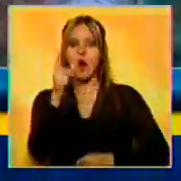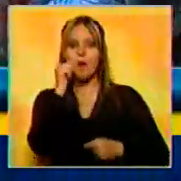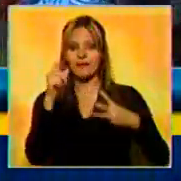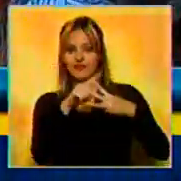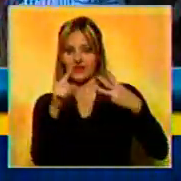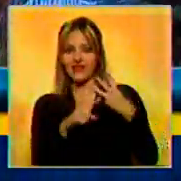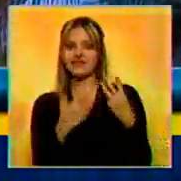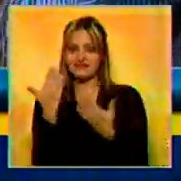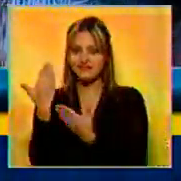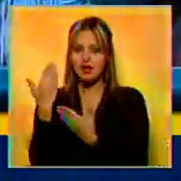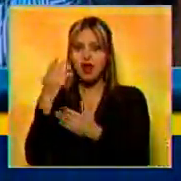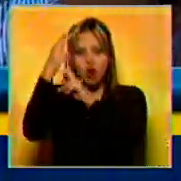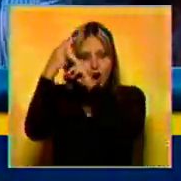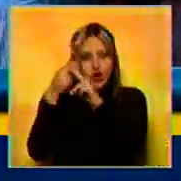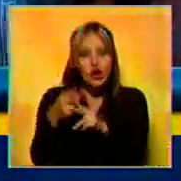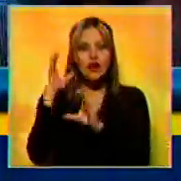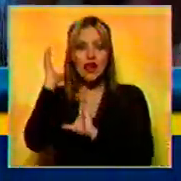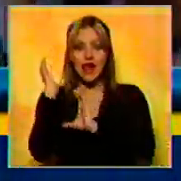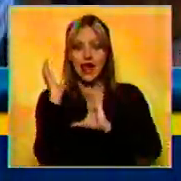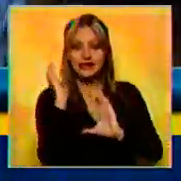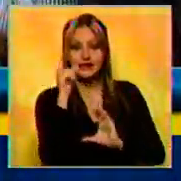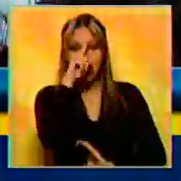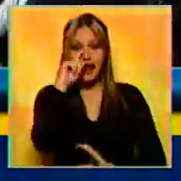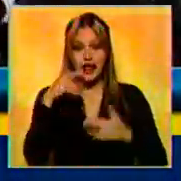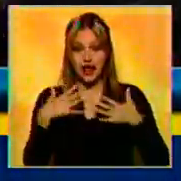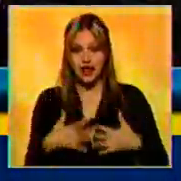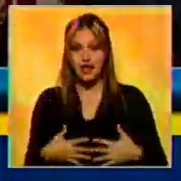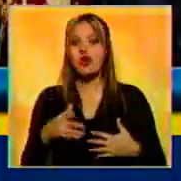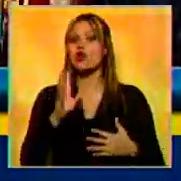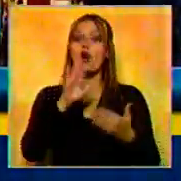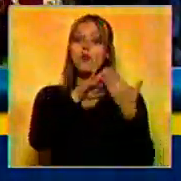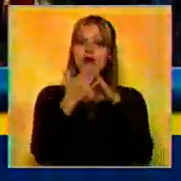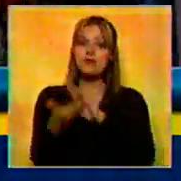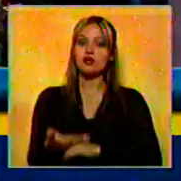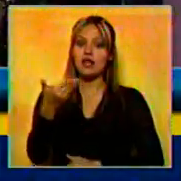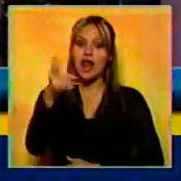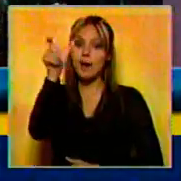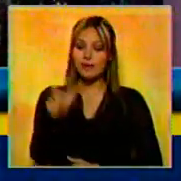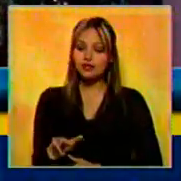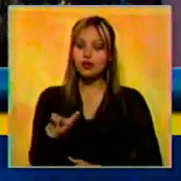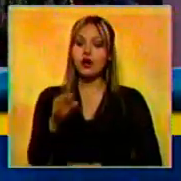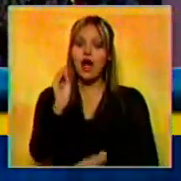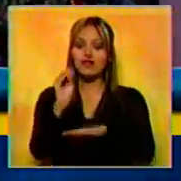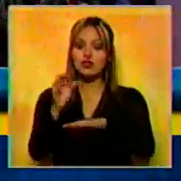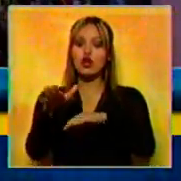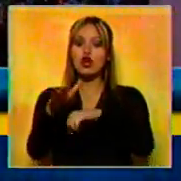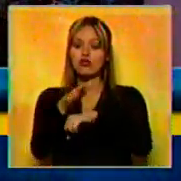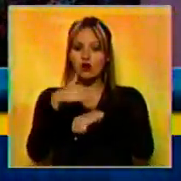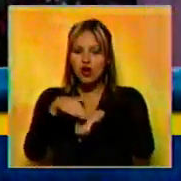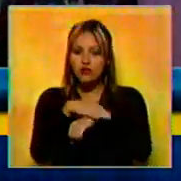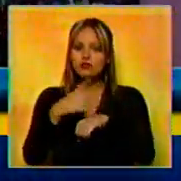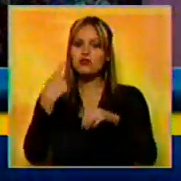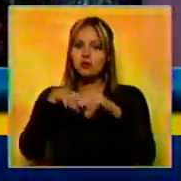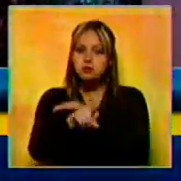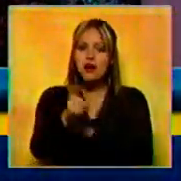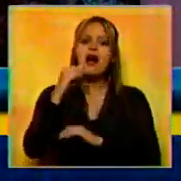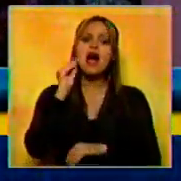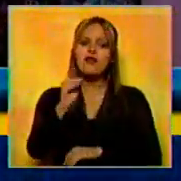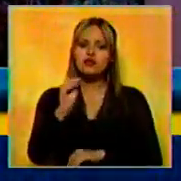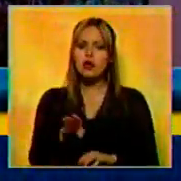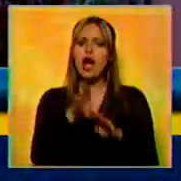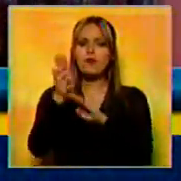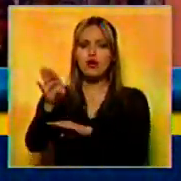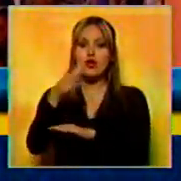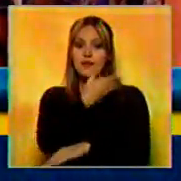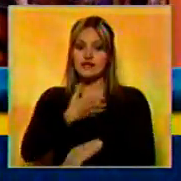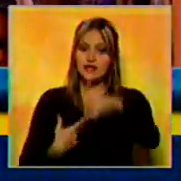donde rindieron tributo al Nazareno en esta populosa comunidad. Un grupo de simpatizantes del oficialismo ingresó a la iglesia con consignas a favor del